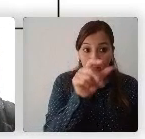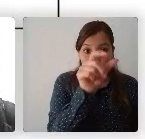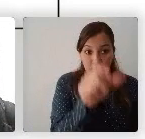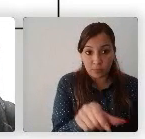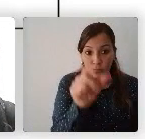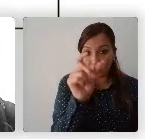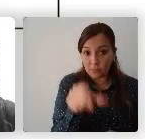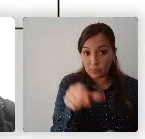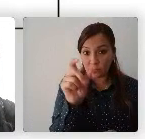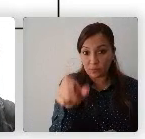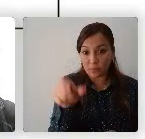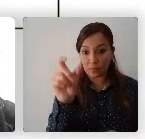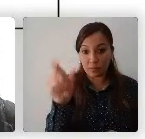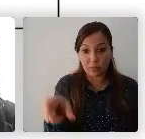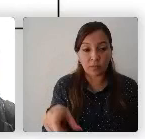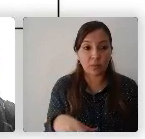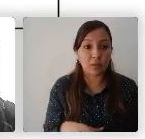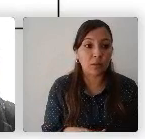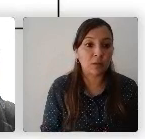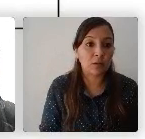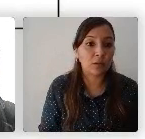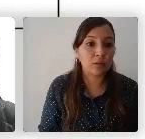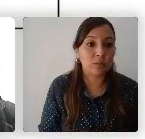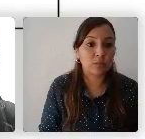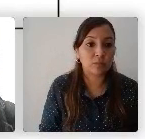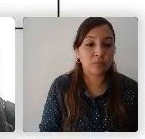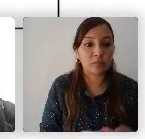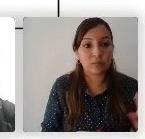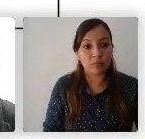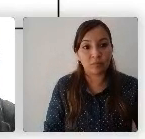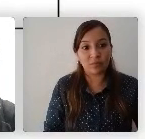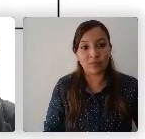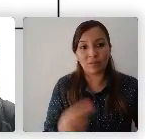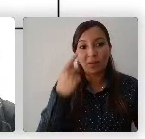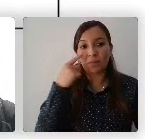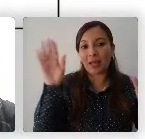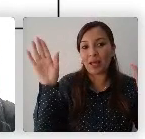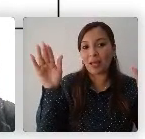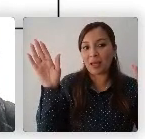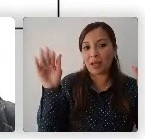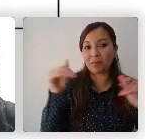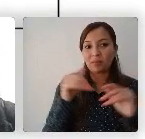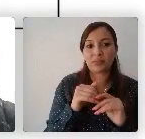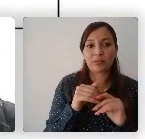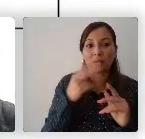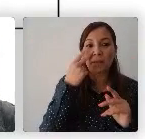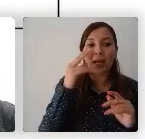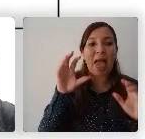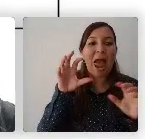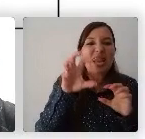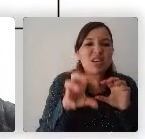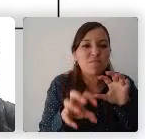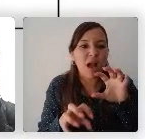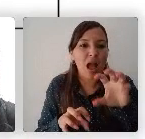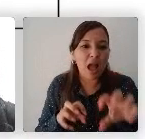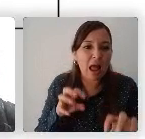cada uno de esta oferta, como mencionaba, tenemos ofertas de naturaleza, conservación, participativas,